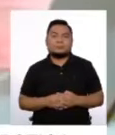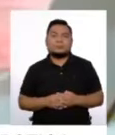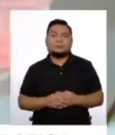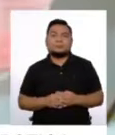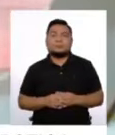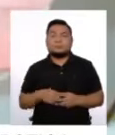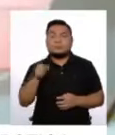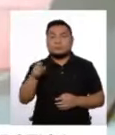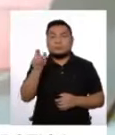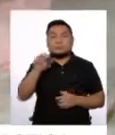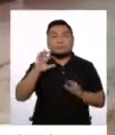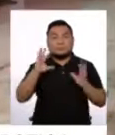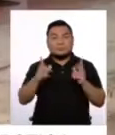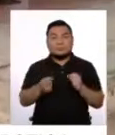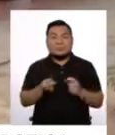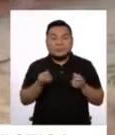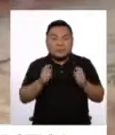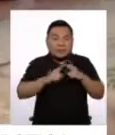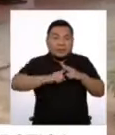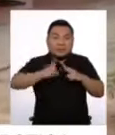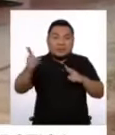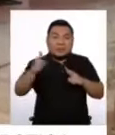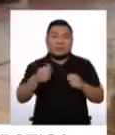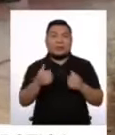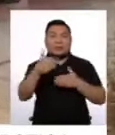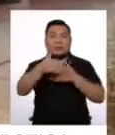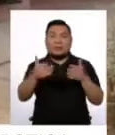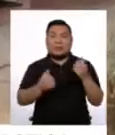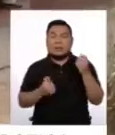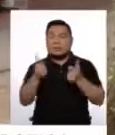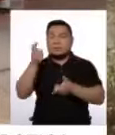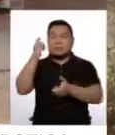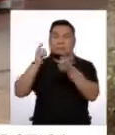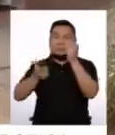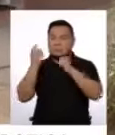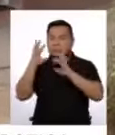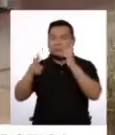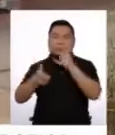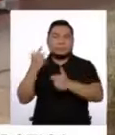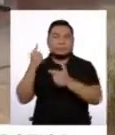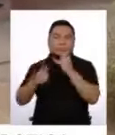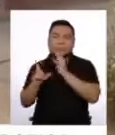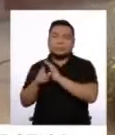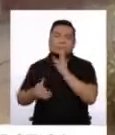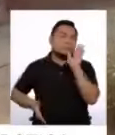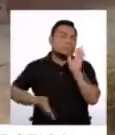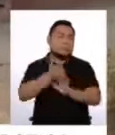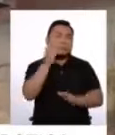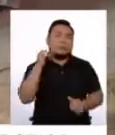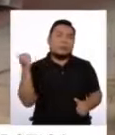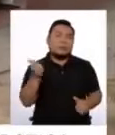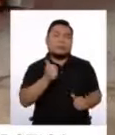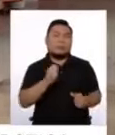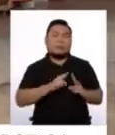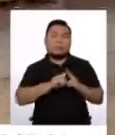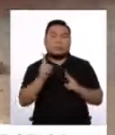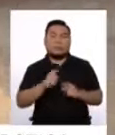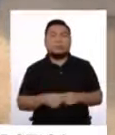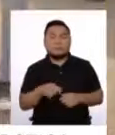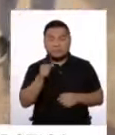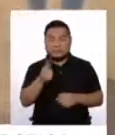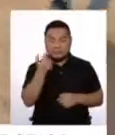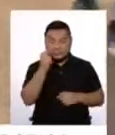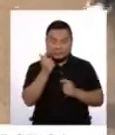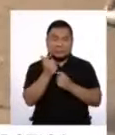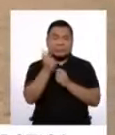Los delincuentes intentan huir por la parte trasera del establecimiento. Es ahí que comienza el enfrentamiento. Los castillos de bala